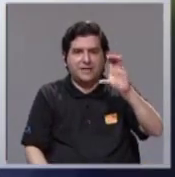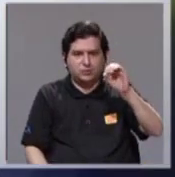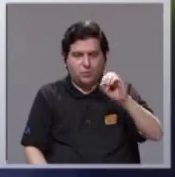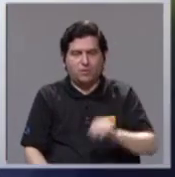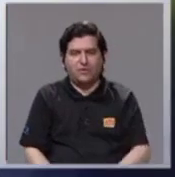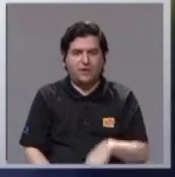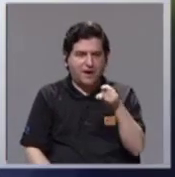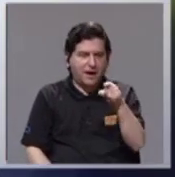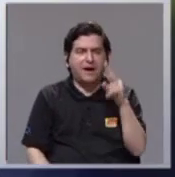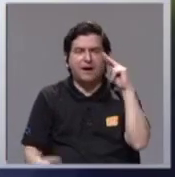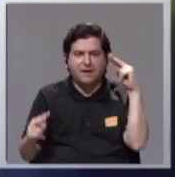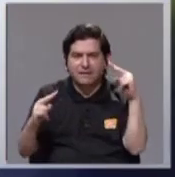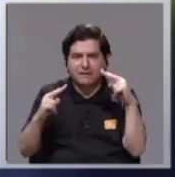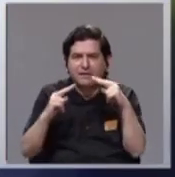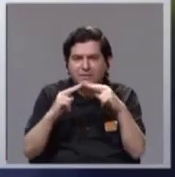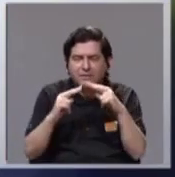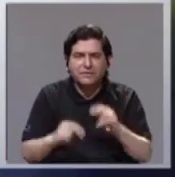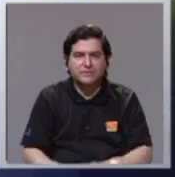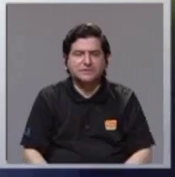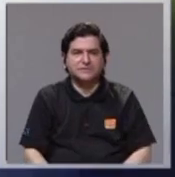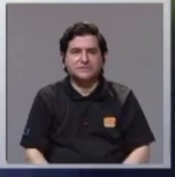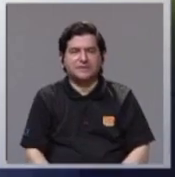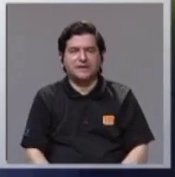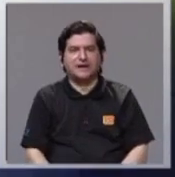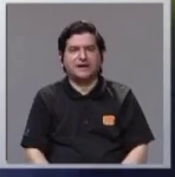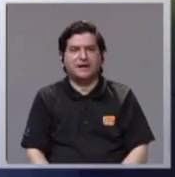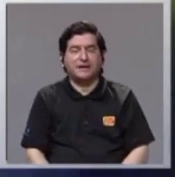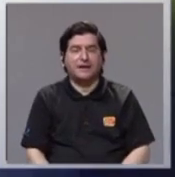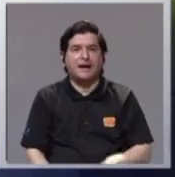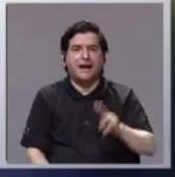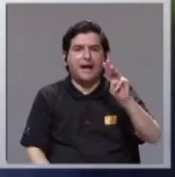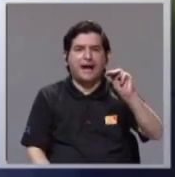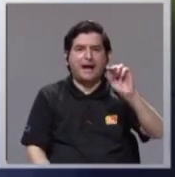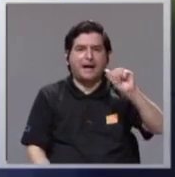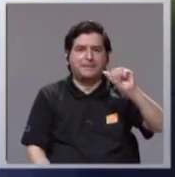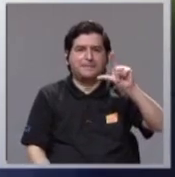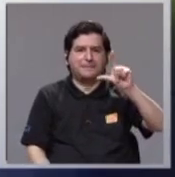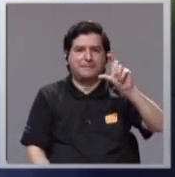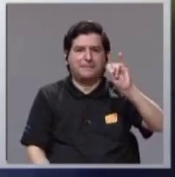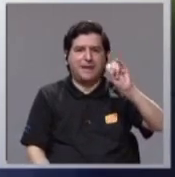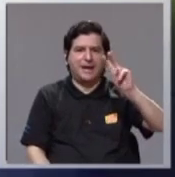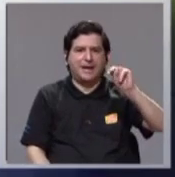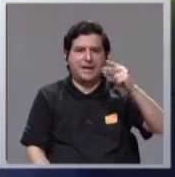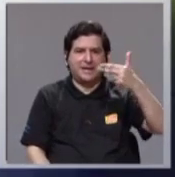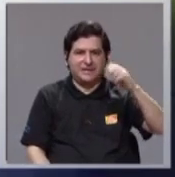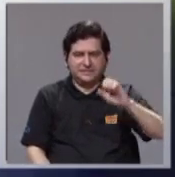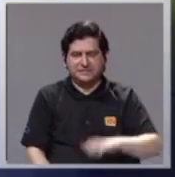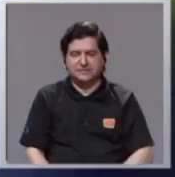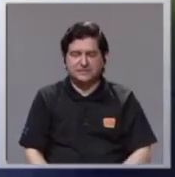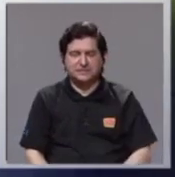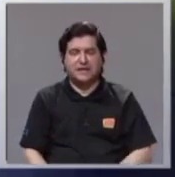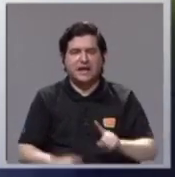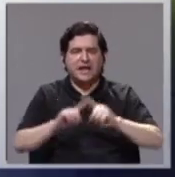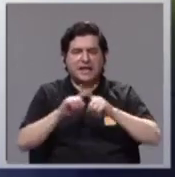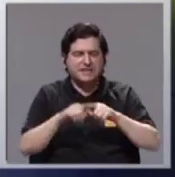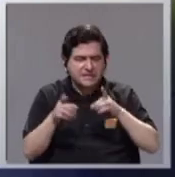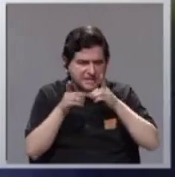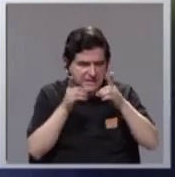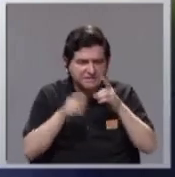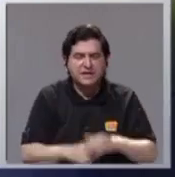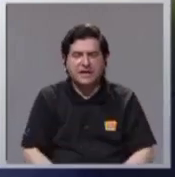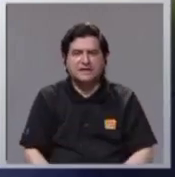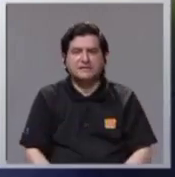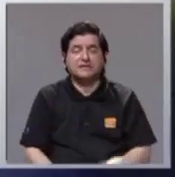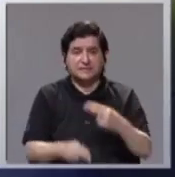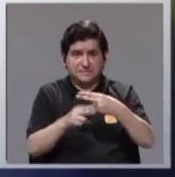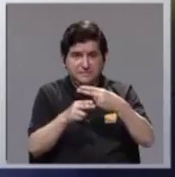se conocen Doña Marina la Lengua, la Malinche, que en algunas descripciones aparece como